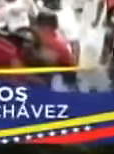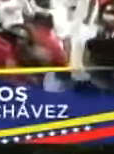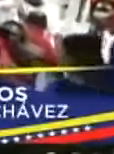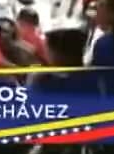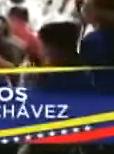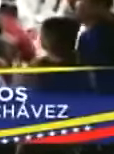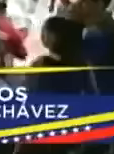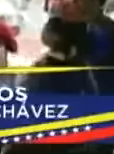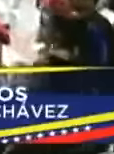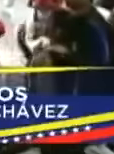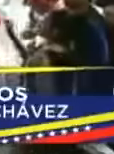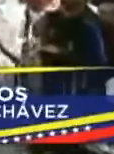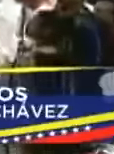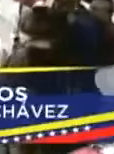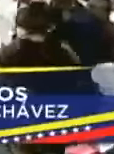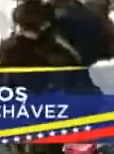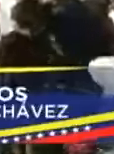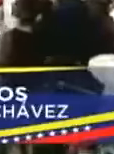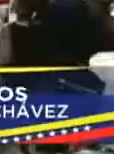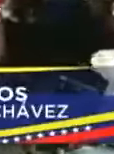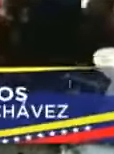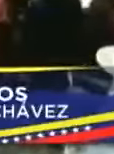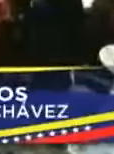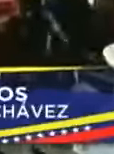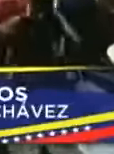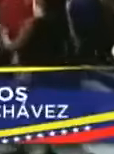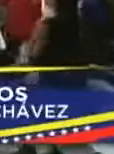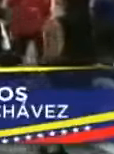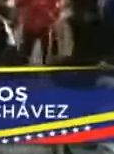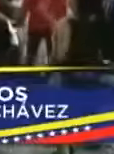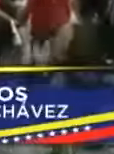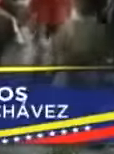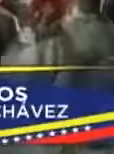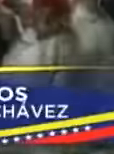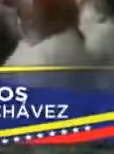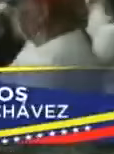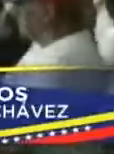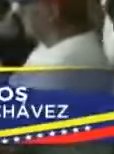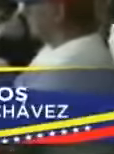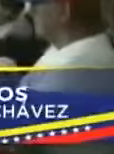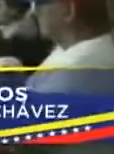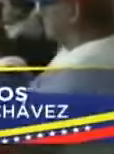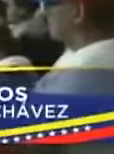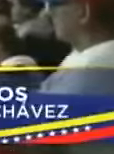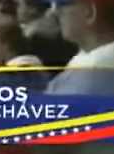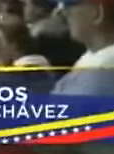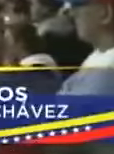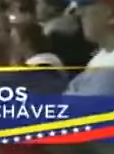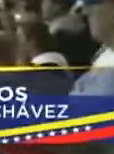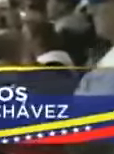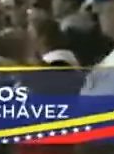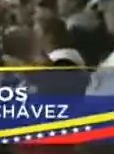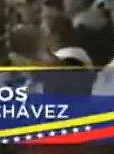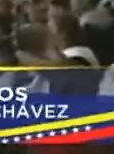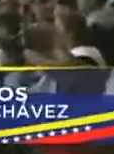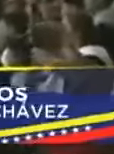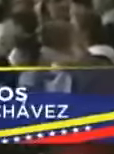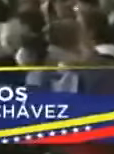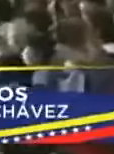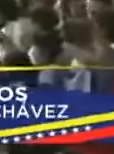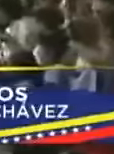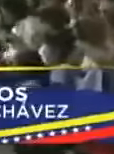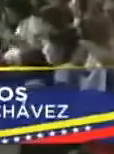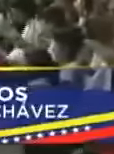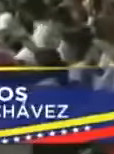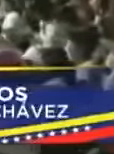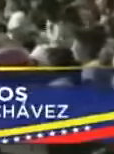la autocrítica, multiplicar la eficiencia, fortalecer el poder comunal y desarrollar el sistema nacional de medios públicos, entre otros